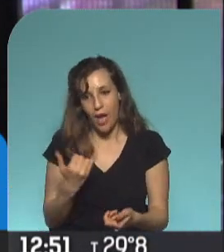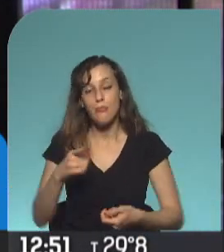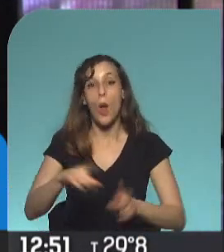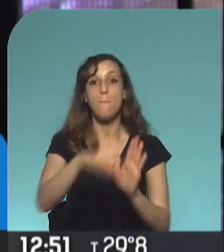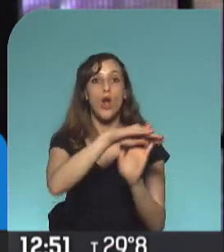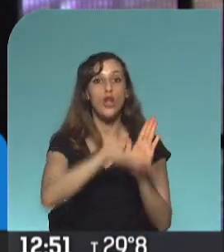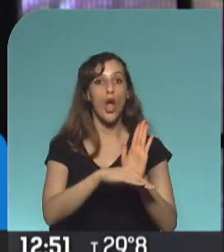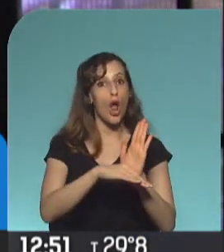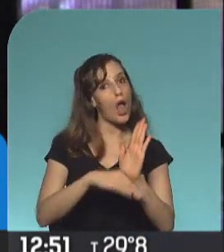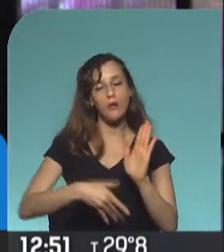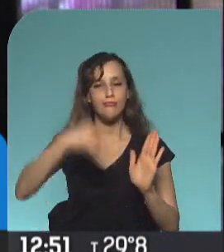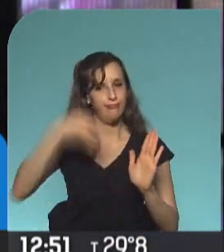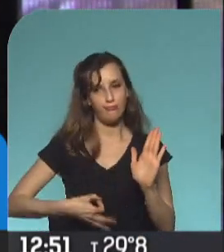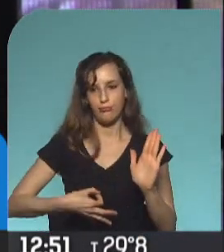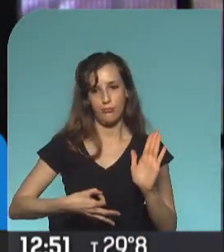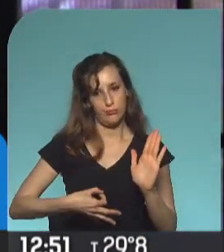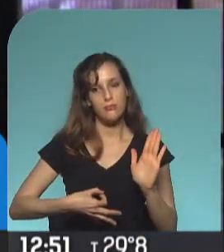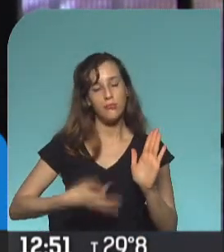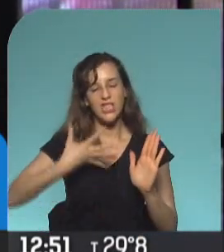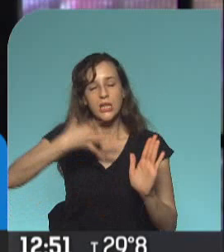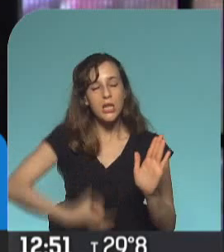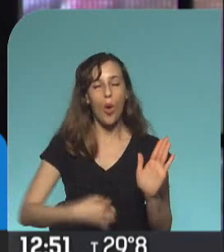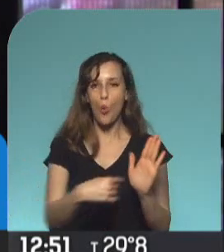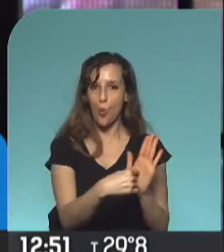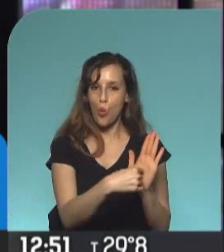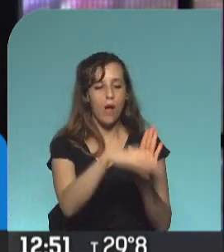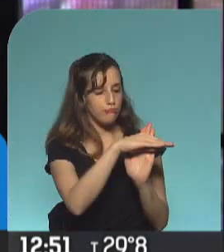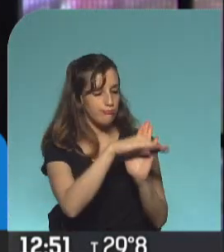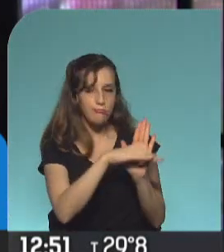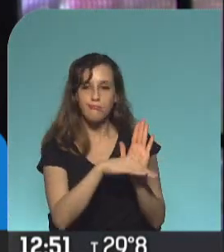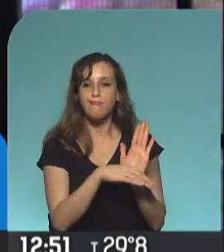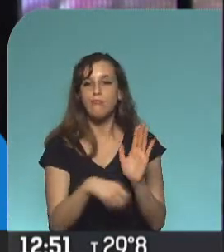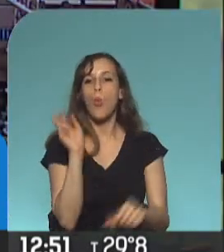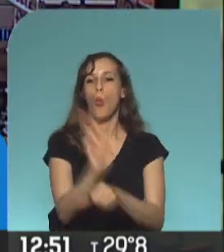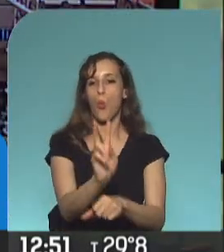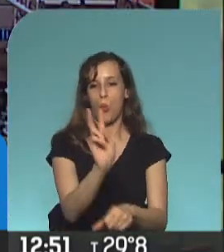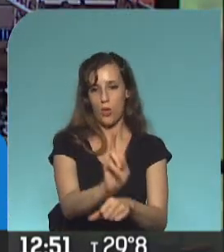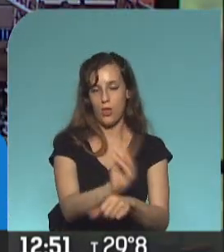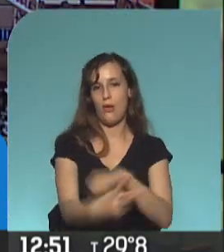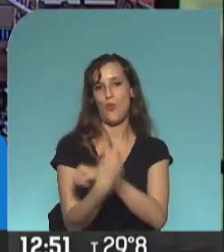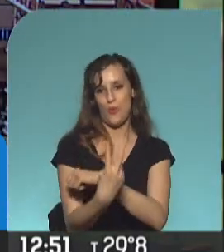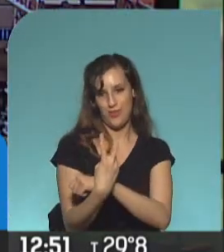lo suficientemente, digamos, seguros. Bien. Para que todos, porque estemos cuidados. Porque le das tranquilidad a los padres y,